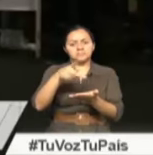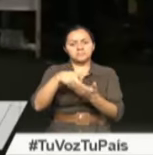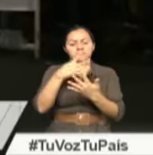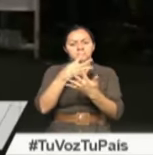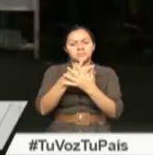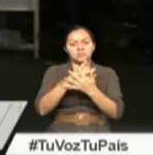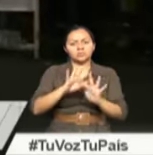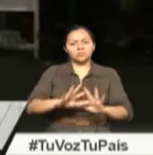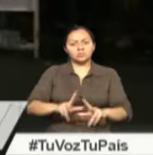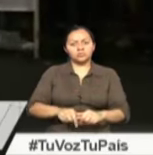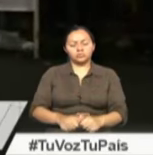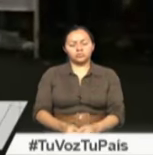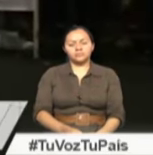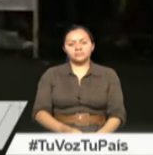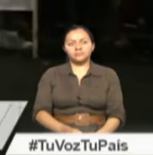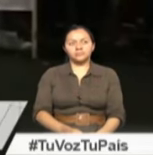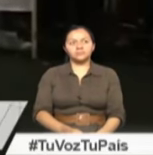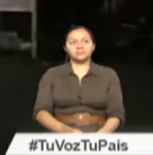por